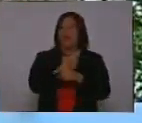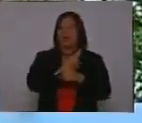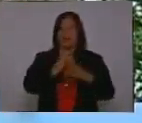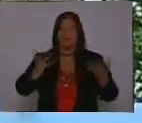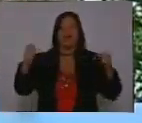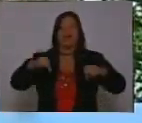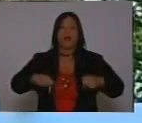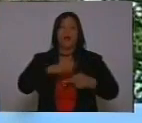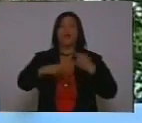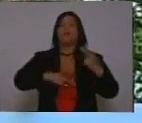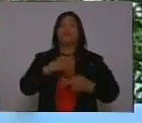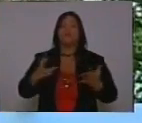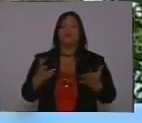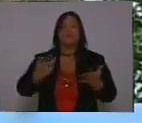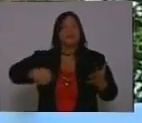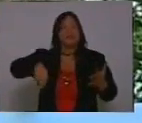Nosotros